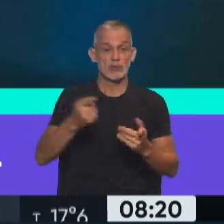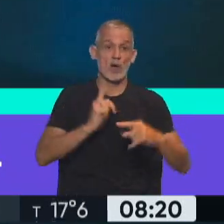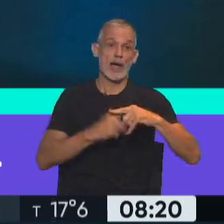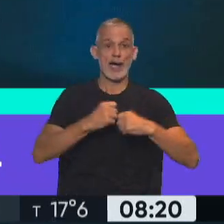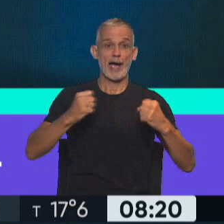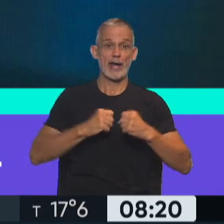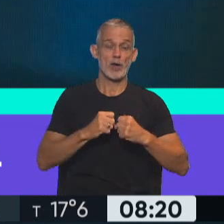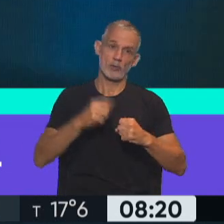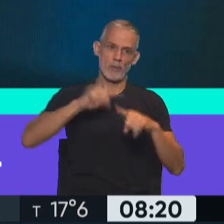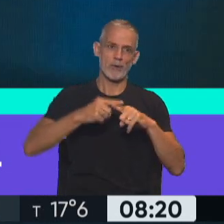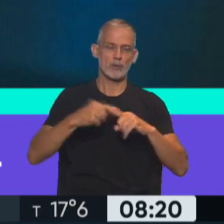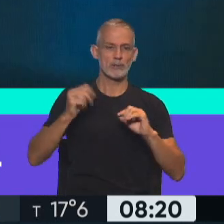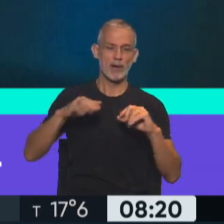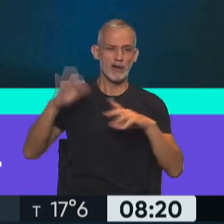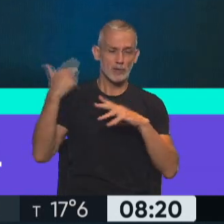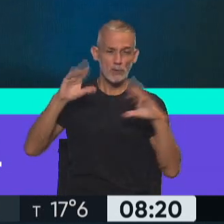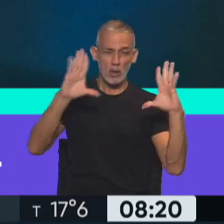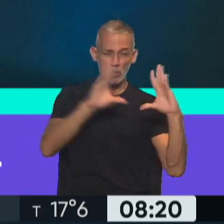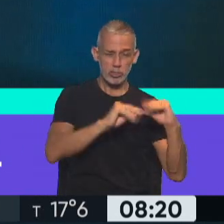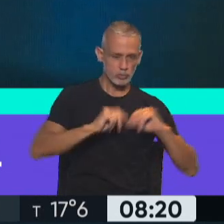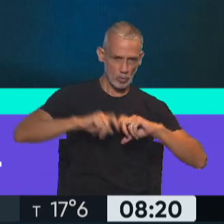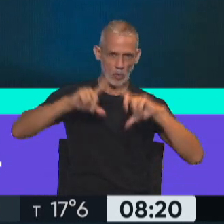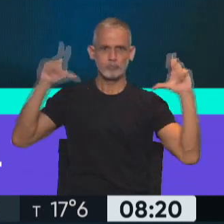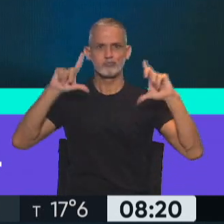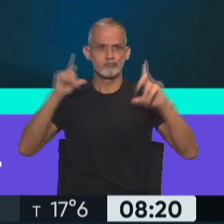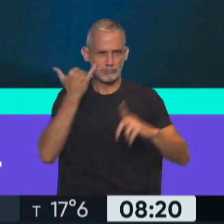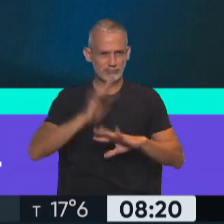a Elisa Carrió políticamente, ¿no? Que venía un poco opacada su figura en los últimos días.